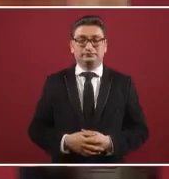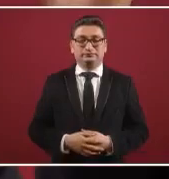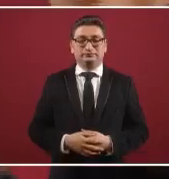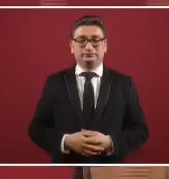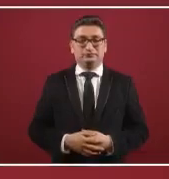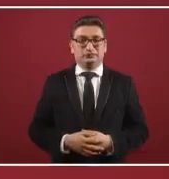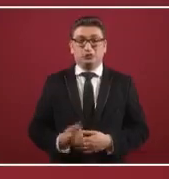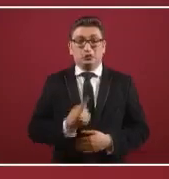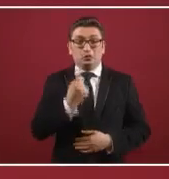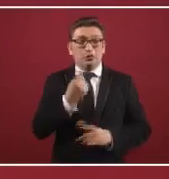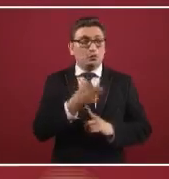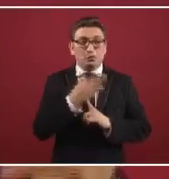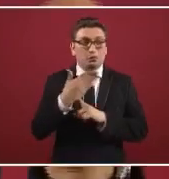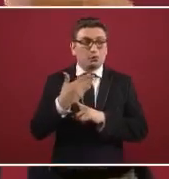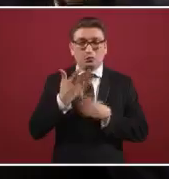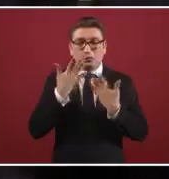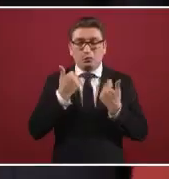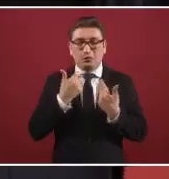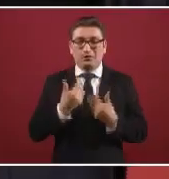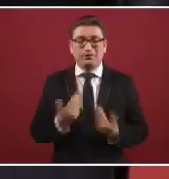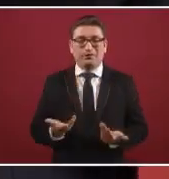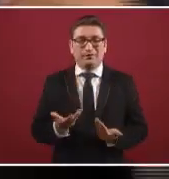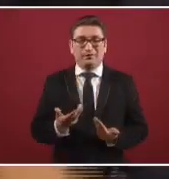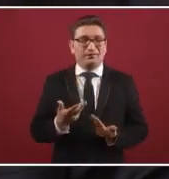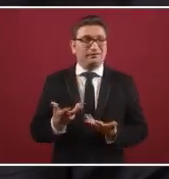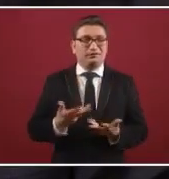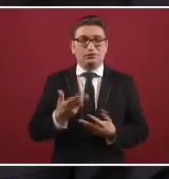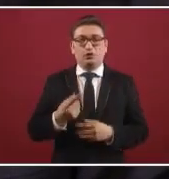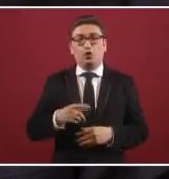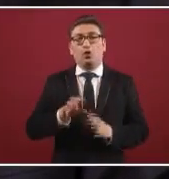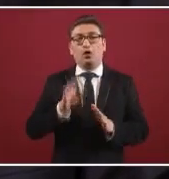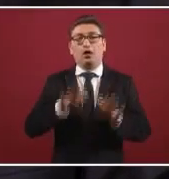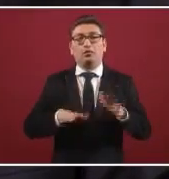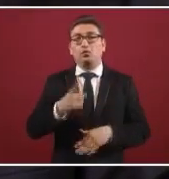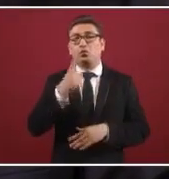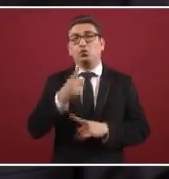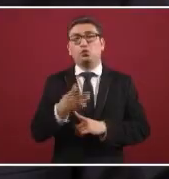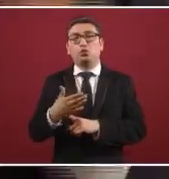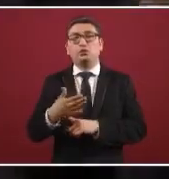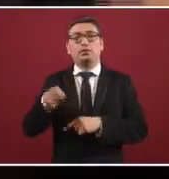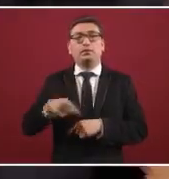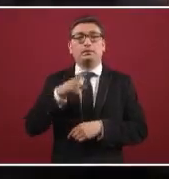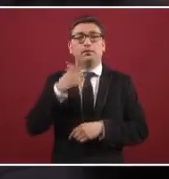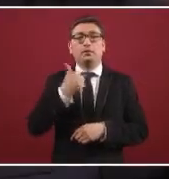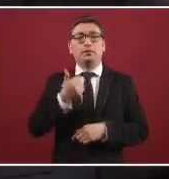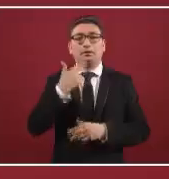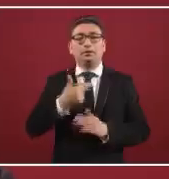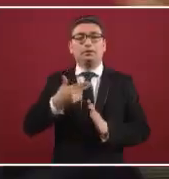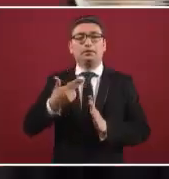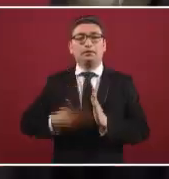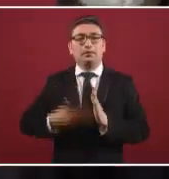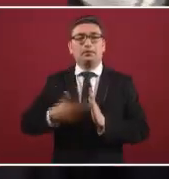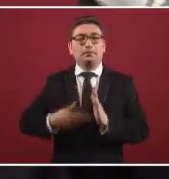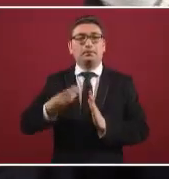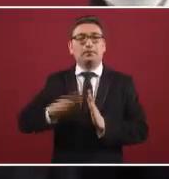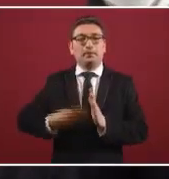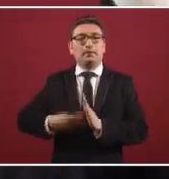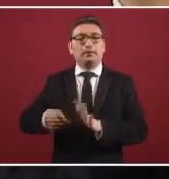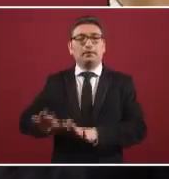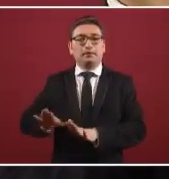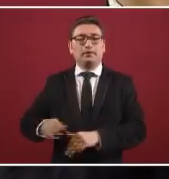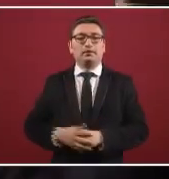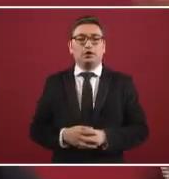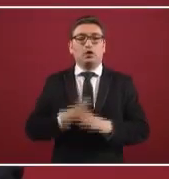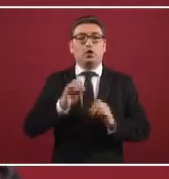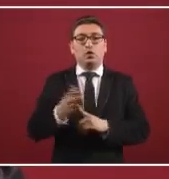o hay una ambulancia, ¿sí?, y se la pasa en el taller, o la usan para